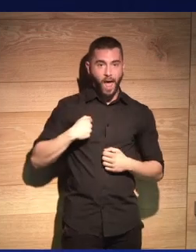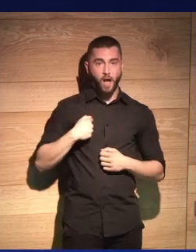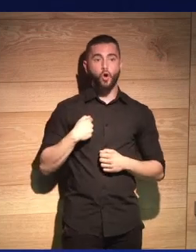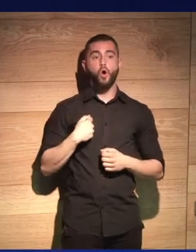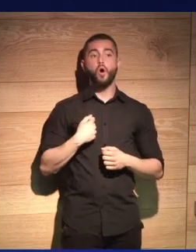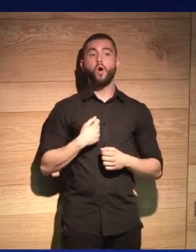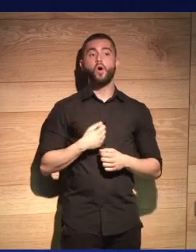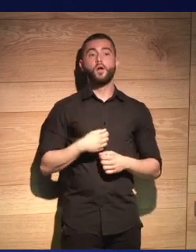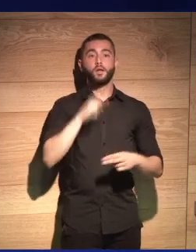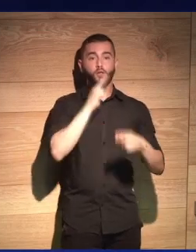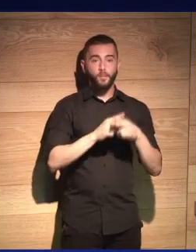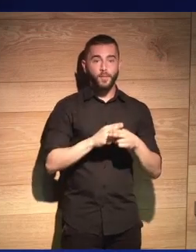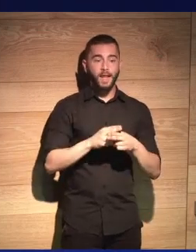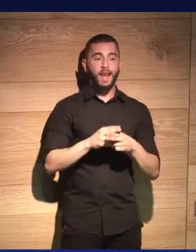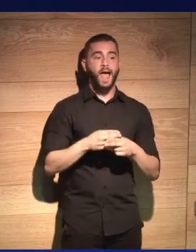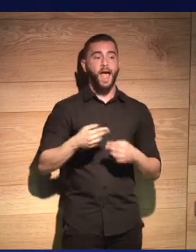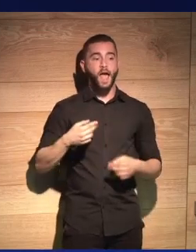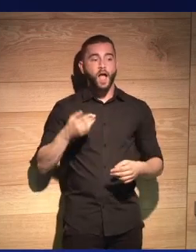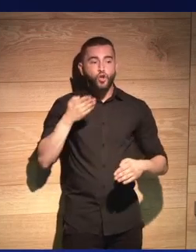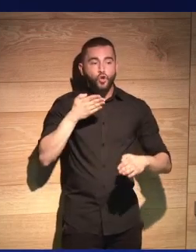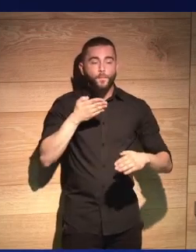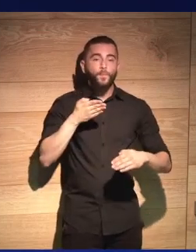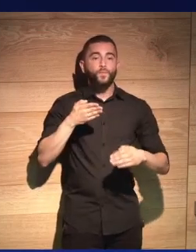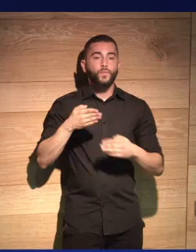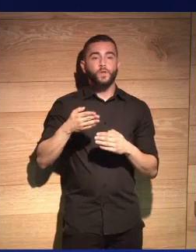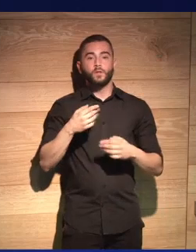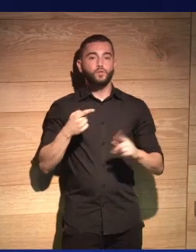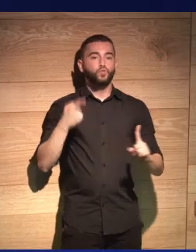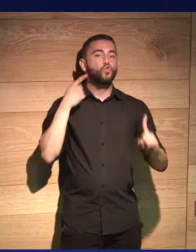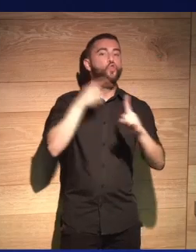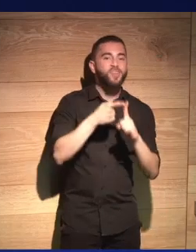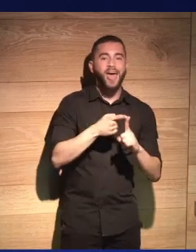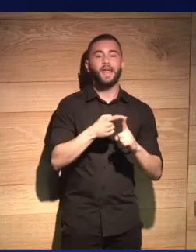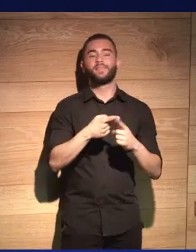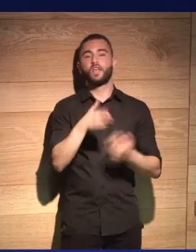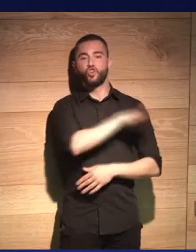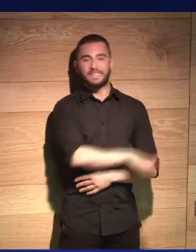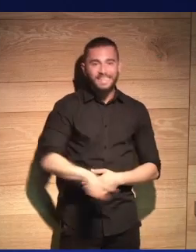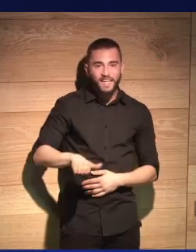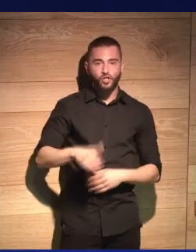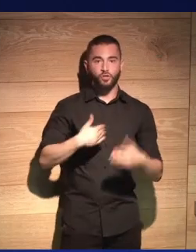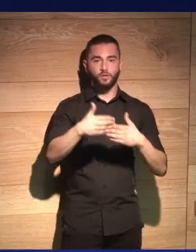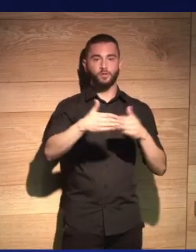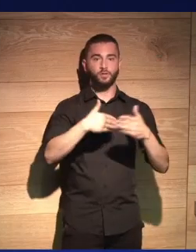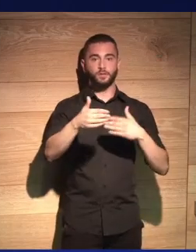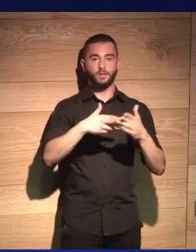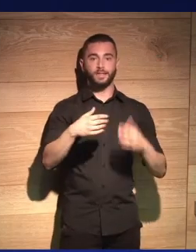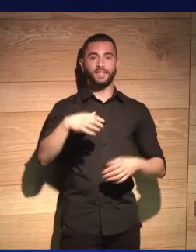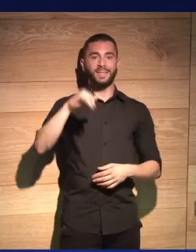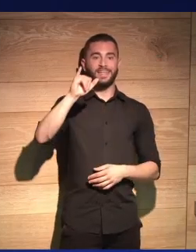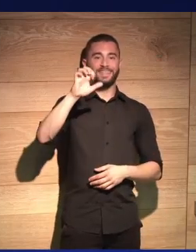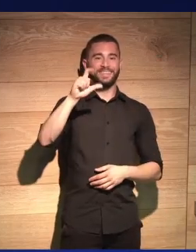cruzada de los niños, que recomiendo ampliamente, del autor Jerzy